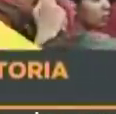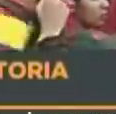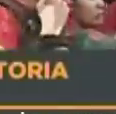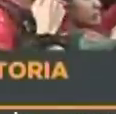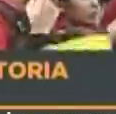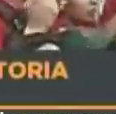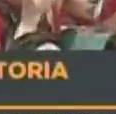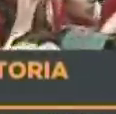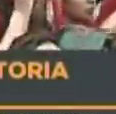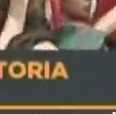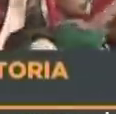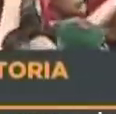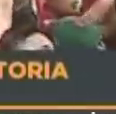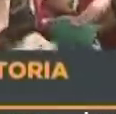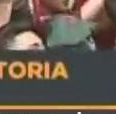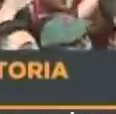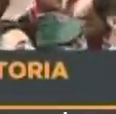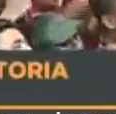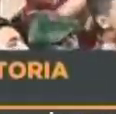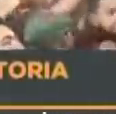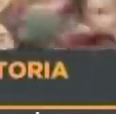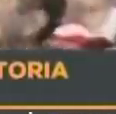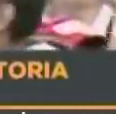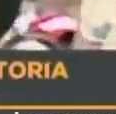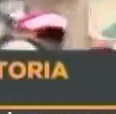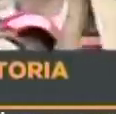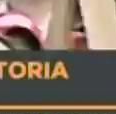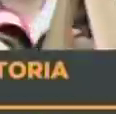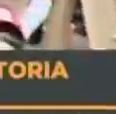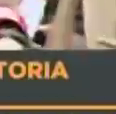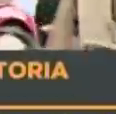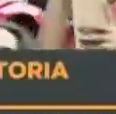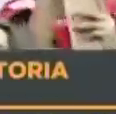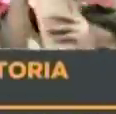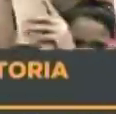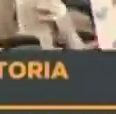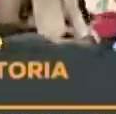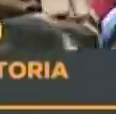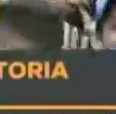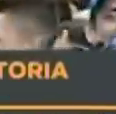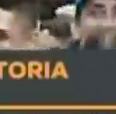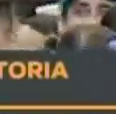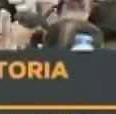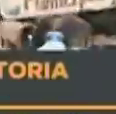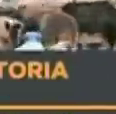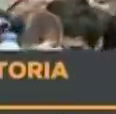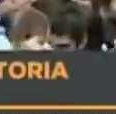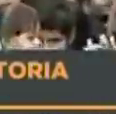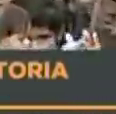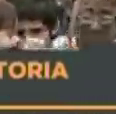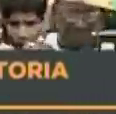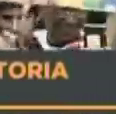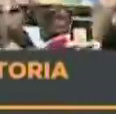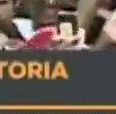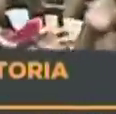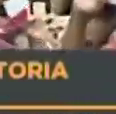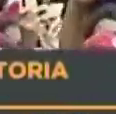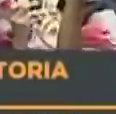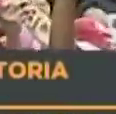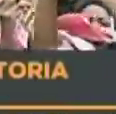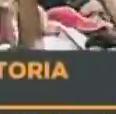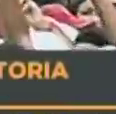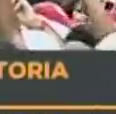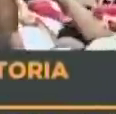de la patria 2025, con sus 5 objetivos estratégicos. Recordemos que este plan de la patria, del futuro